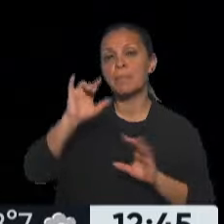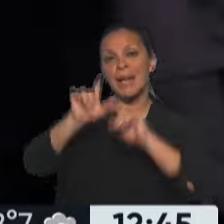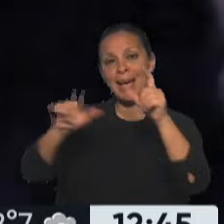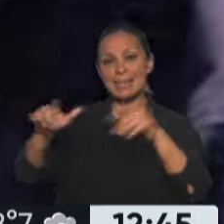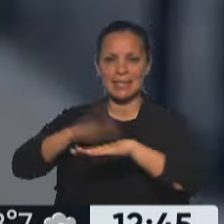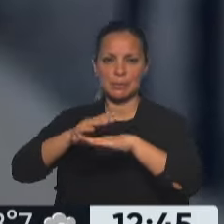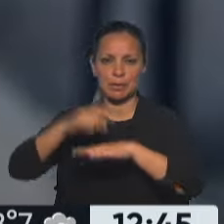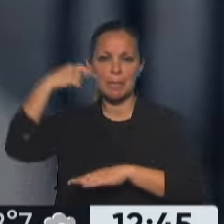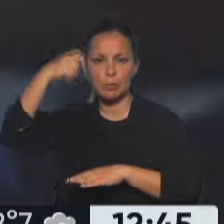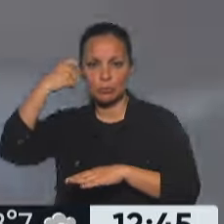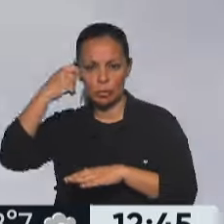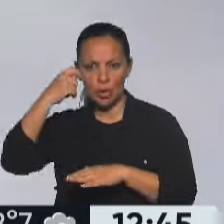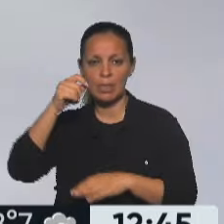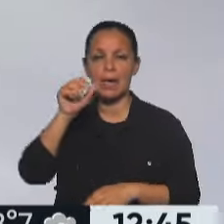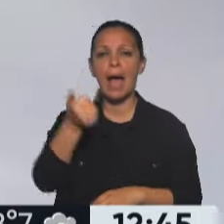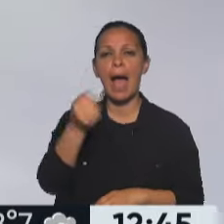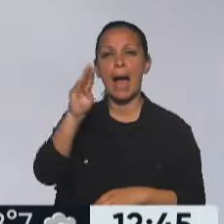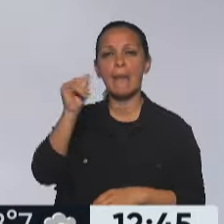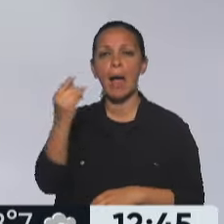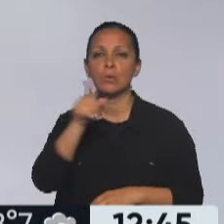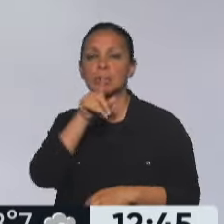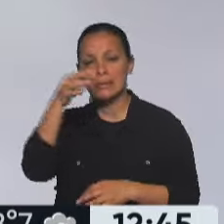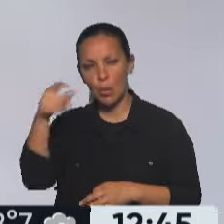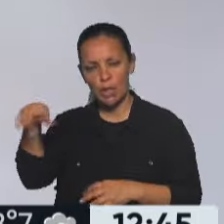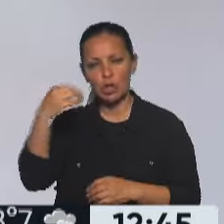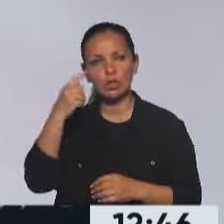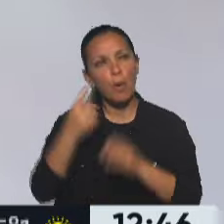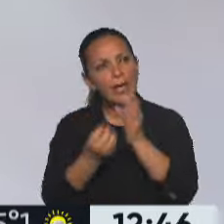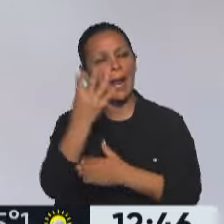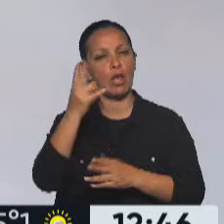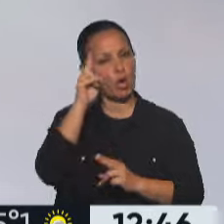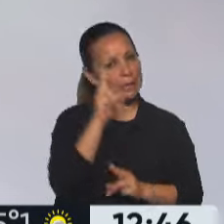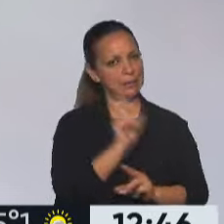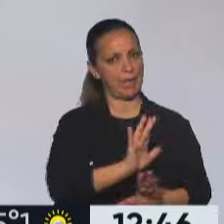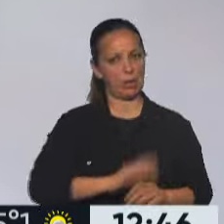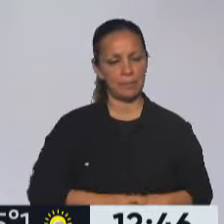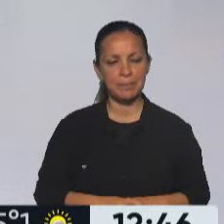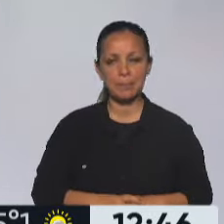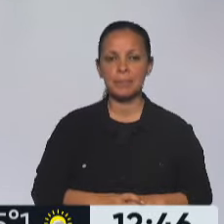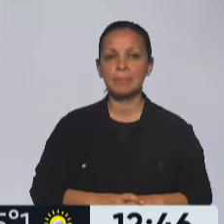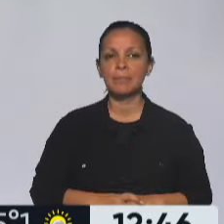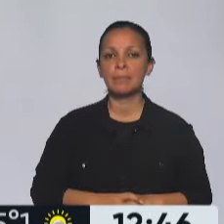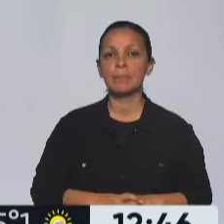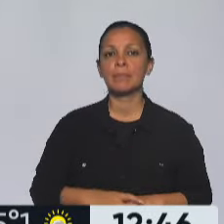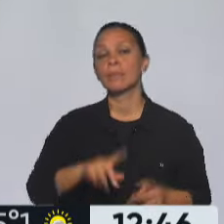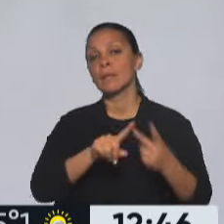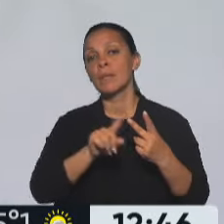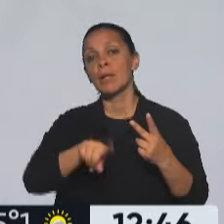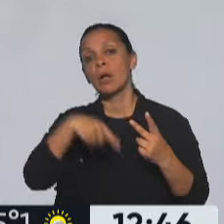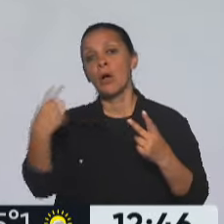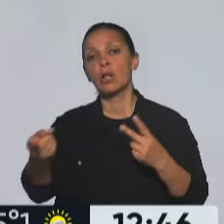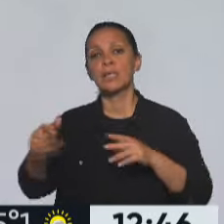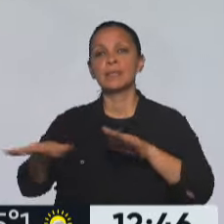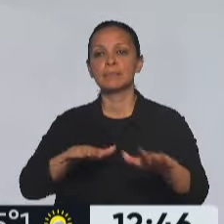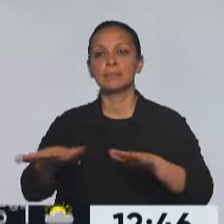con Armando Bo ahí a la cabeza, lo tratarán con mucho respeto, claro que sí. Vamos a hablar de otra situación de la historia dolorosa de